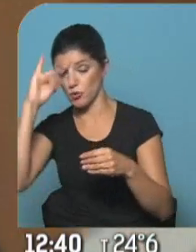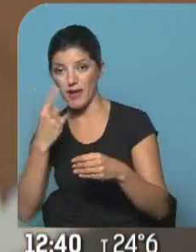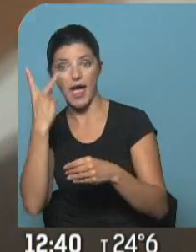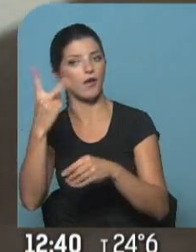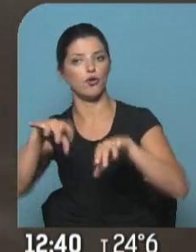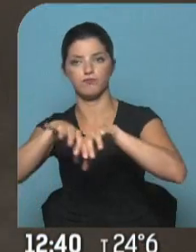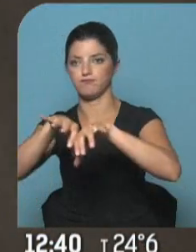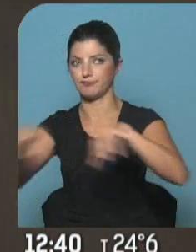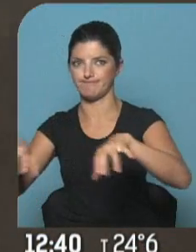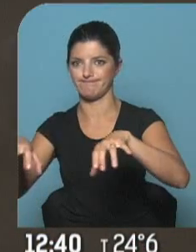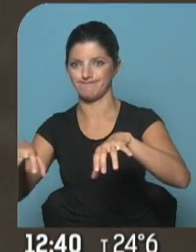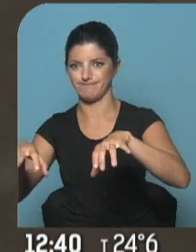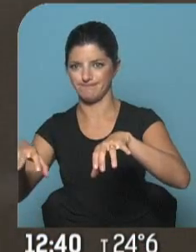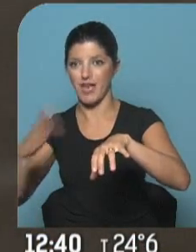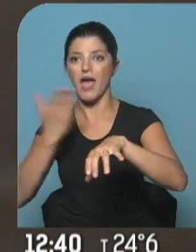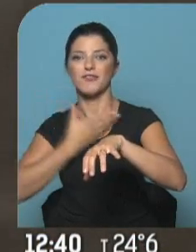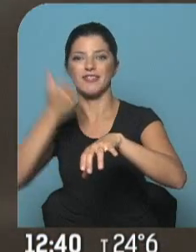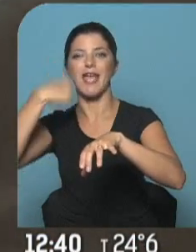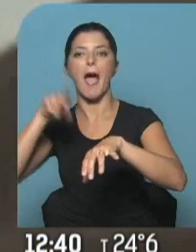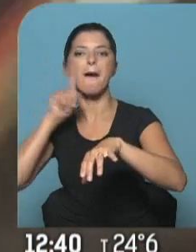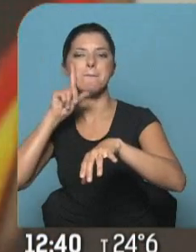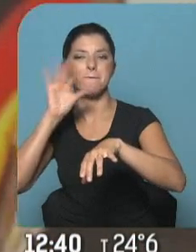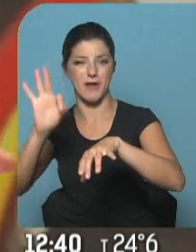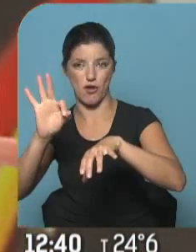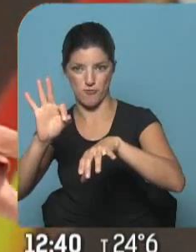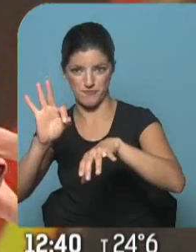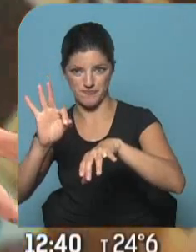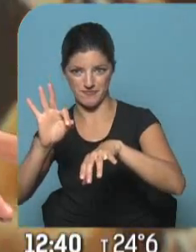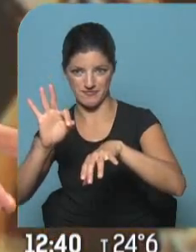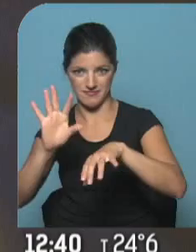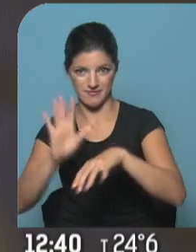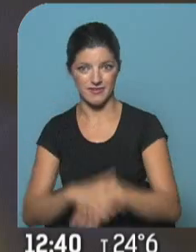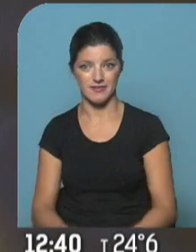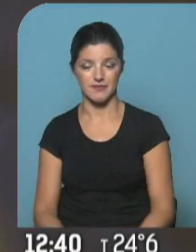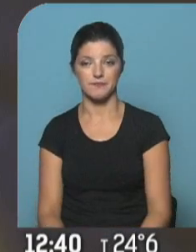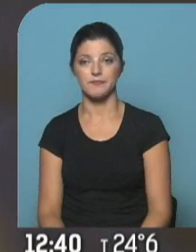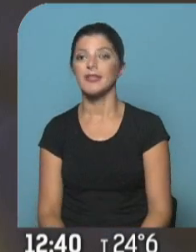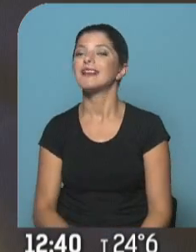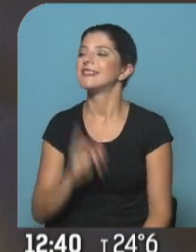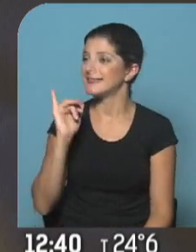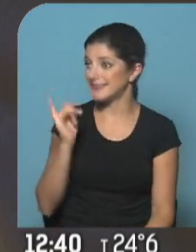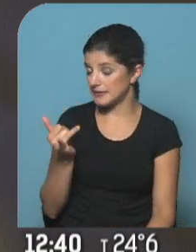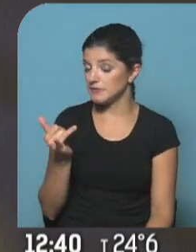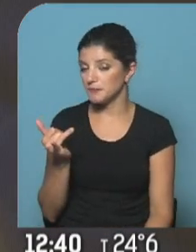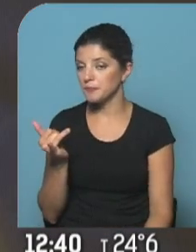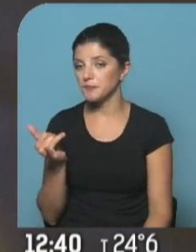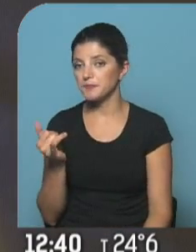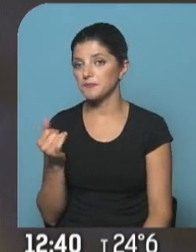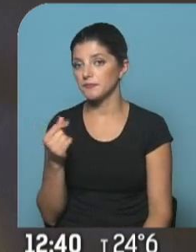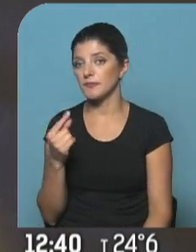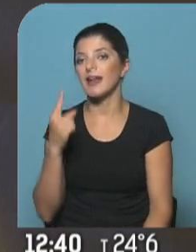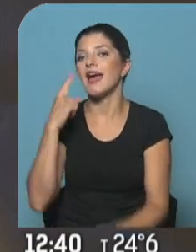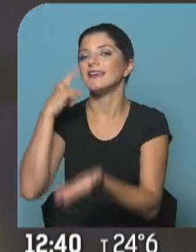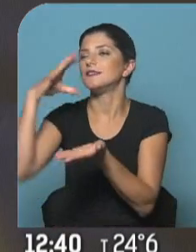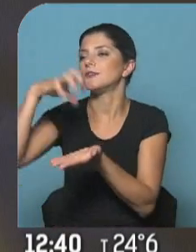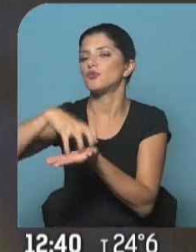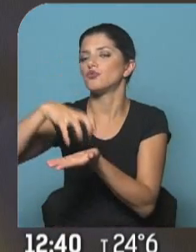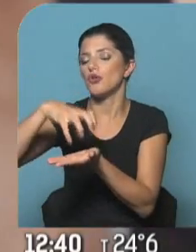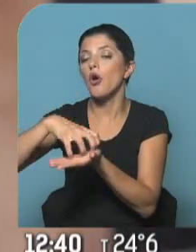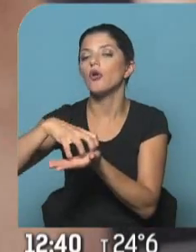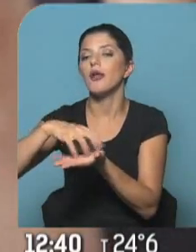marcadas dentro del Frente Amplio. Y es cierto que tiene una tradición más larga como partido, el partido de Correa. Claro, hay una institucionalidad y